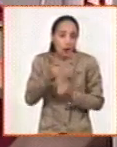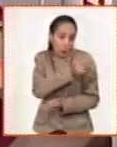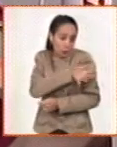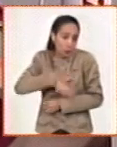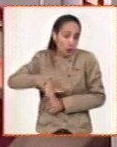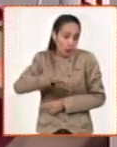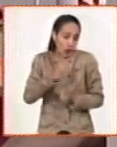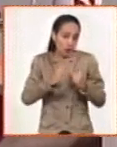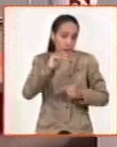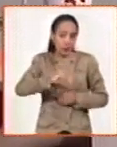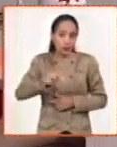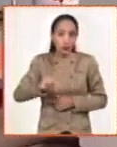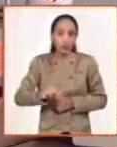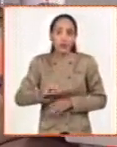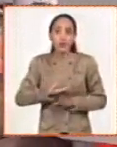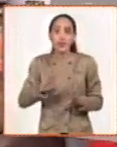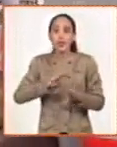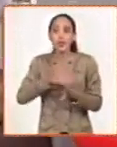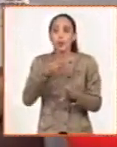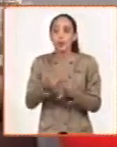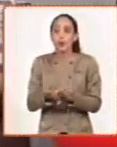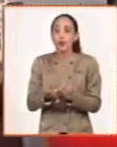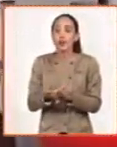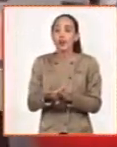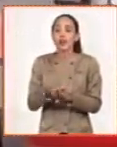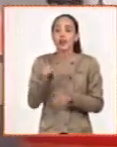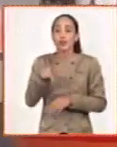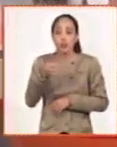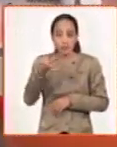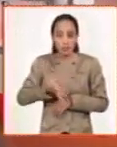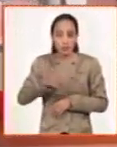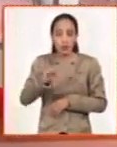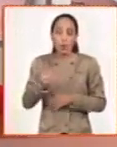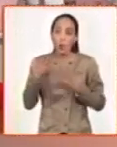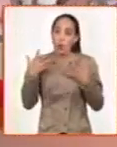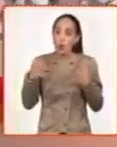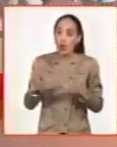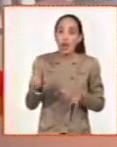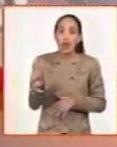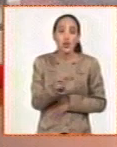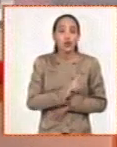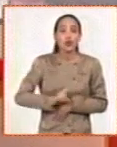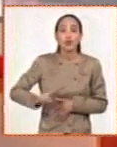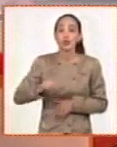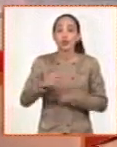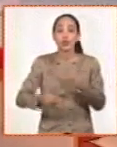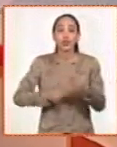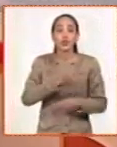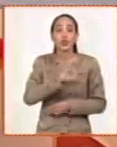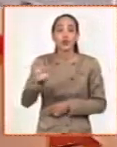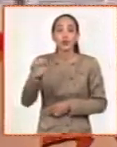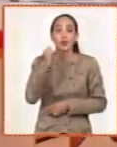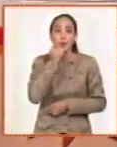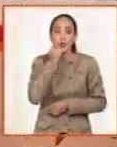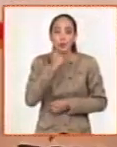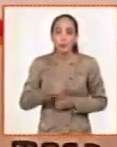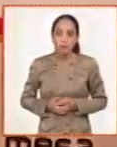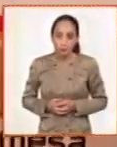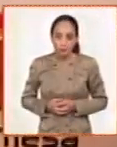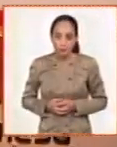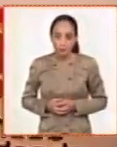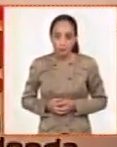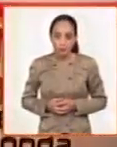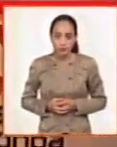después, esto se activa. Yo siempre digo, ojalá no se activara nunca más. Así dije cuando el Saratoga, que